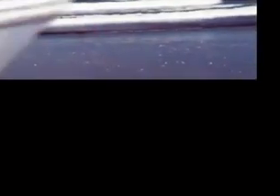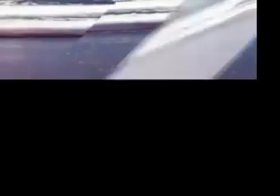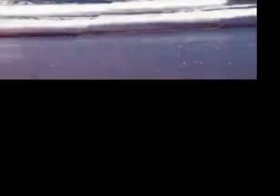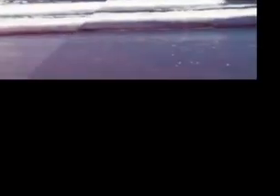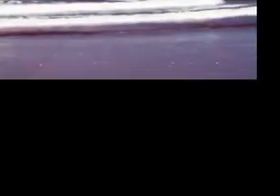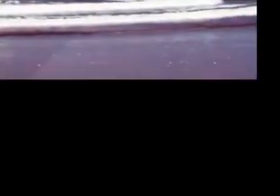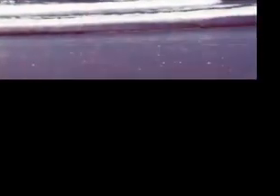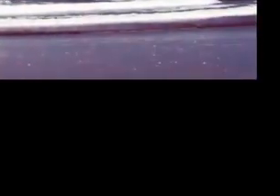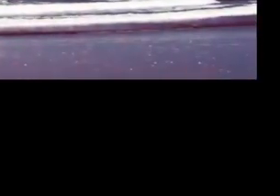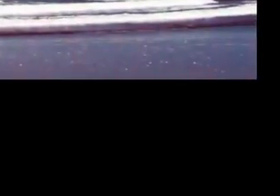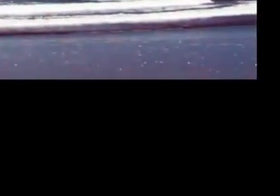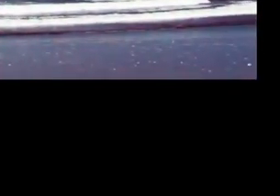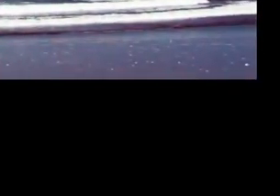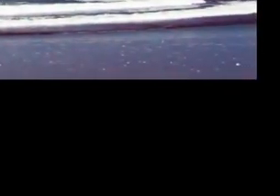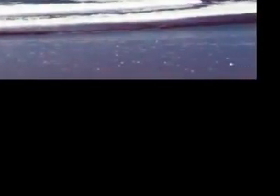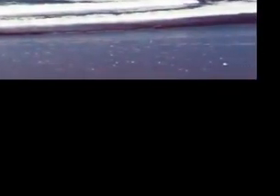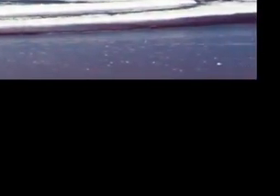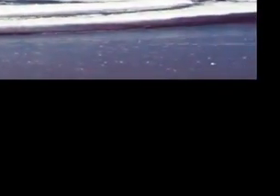Verano en familia.